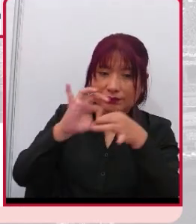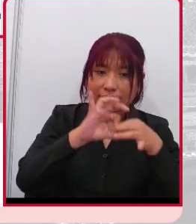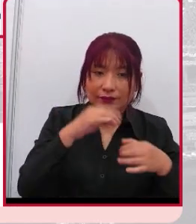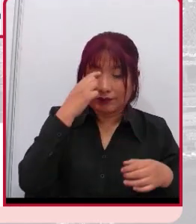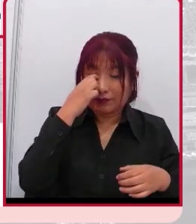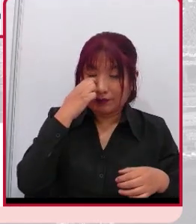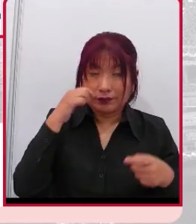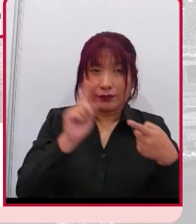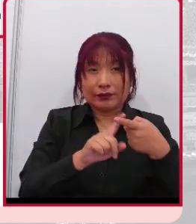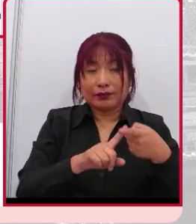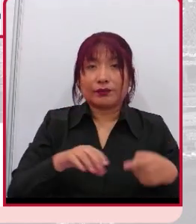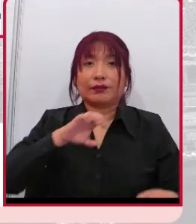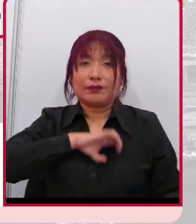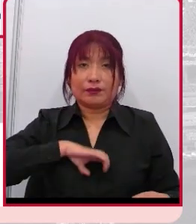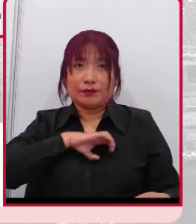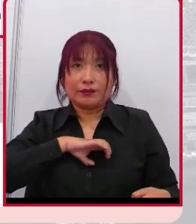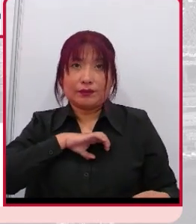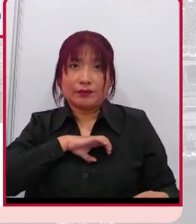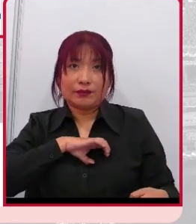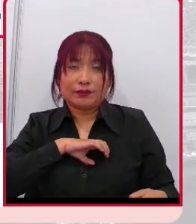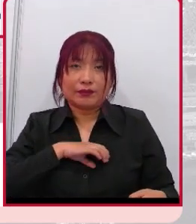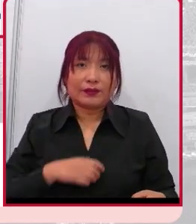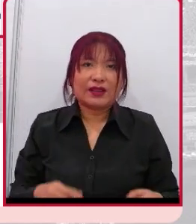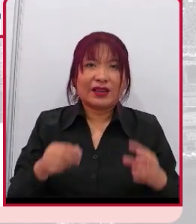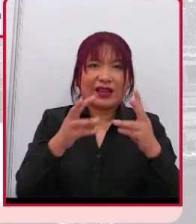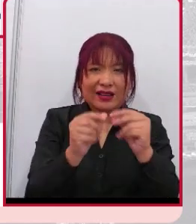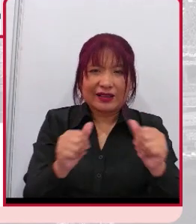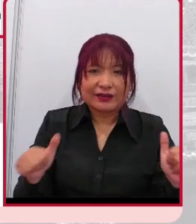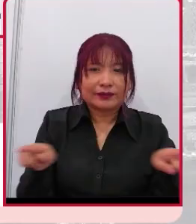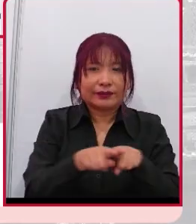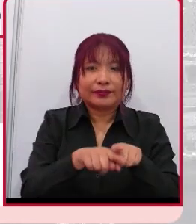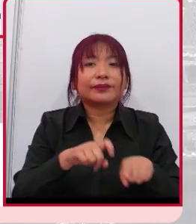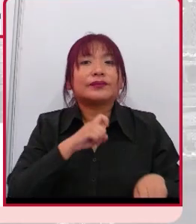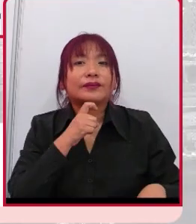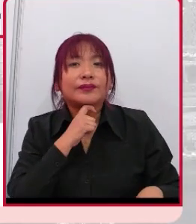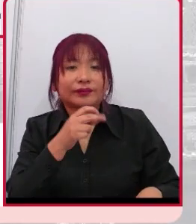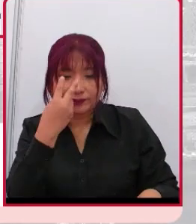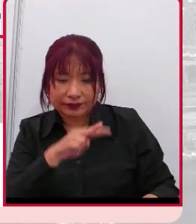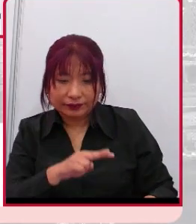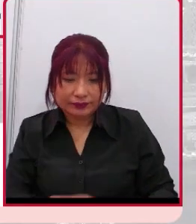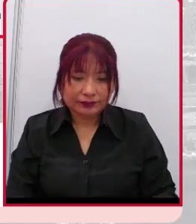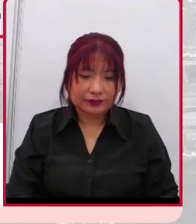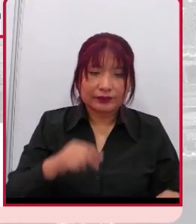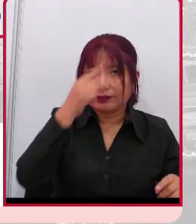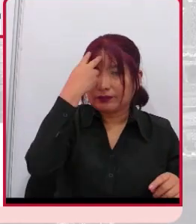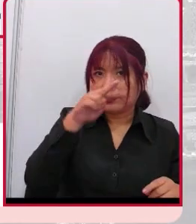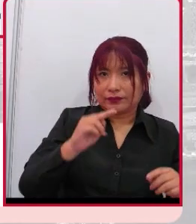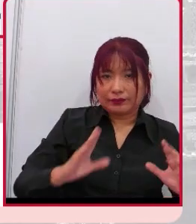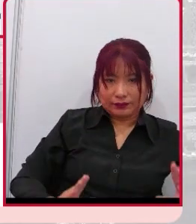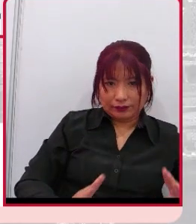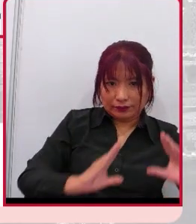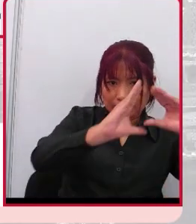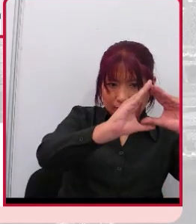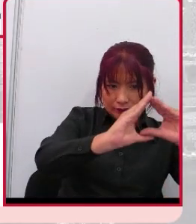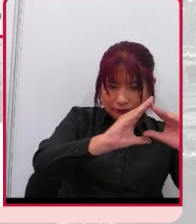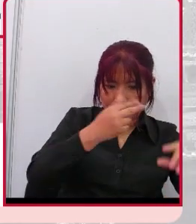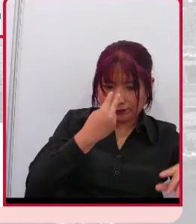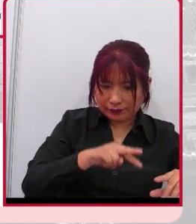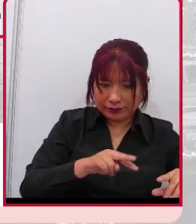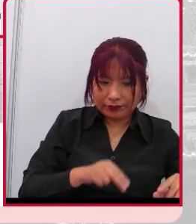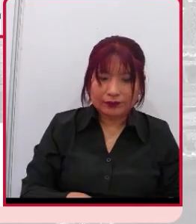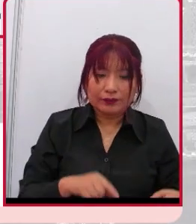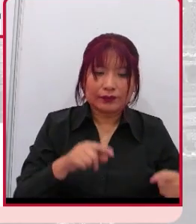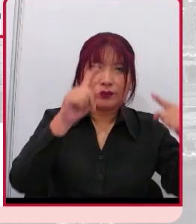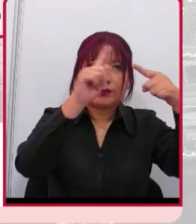las características geometalúrgicas que nosotros conocemos, este famoso tetraedro de caracterización geometalúrgica que tiene entre